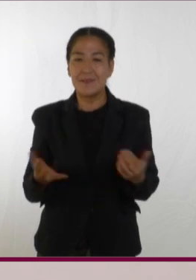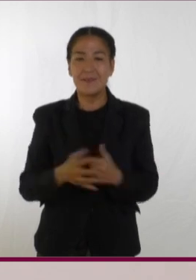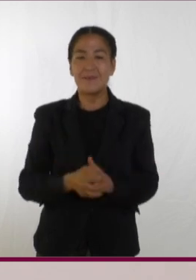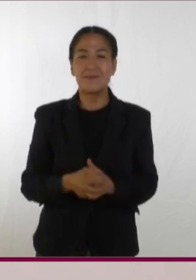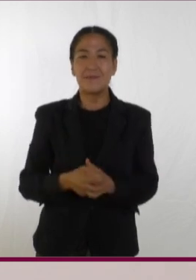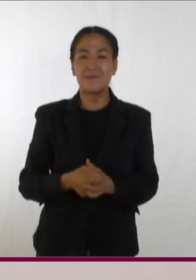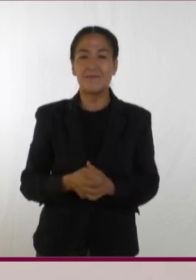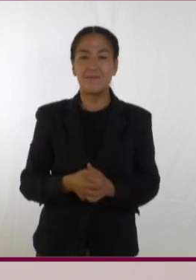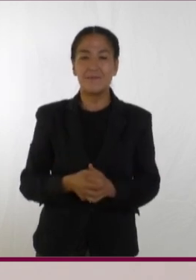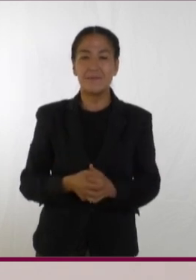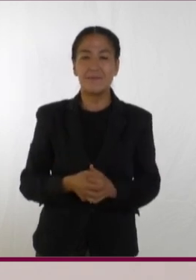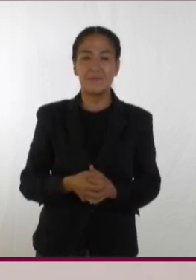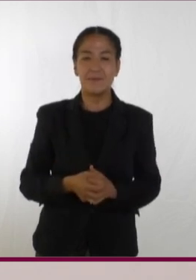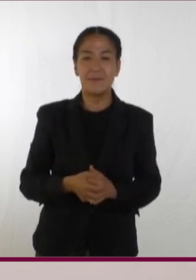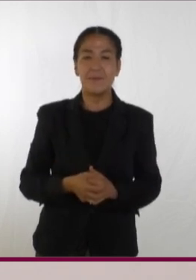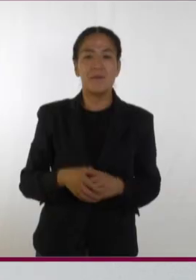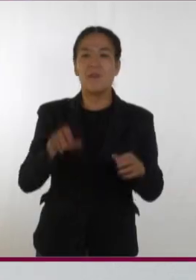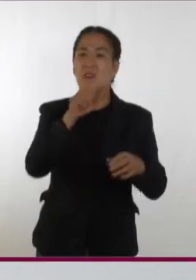misma medida.